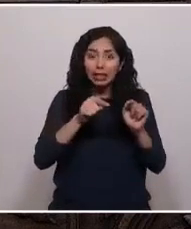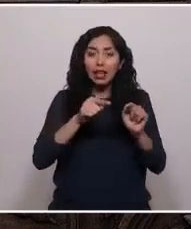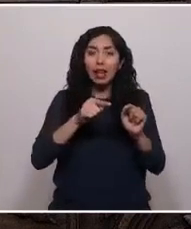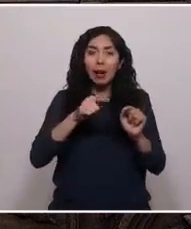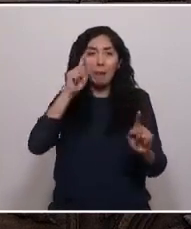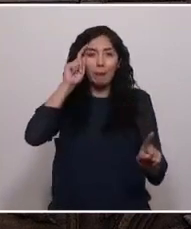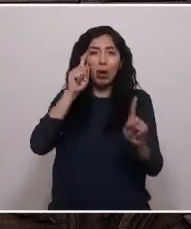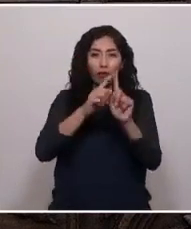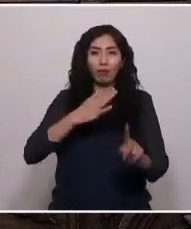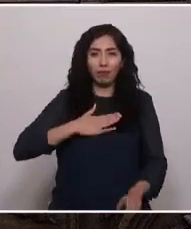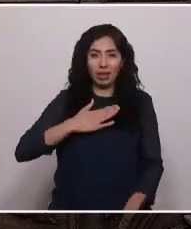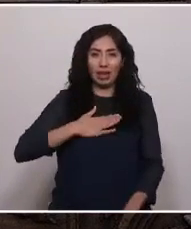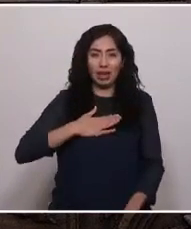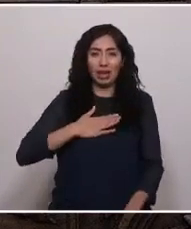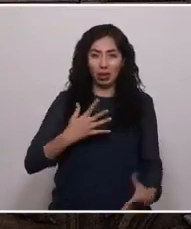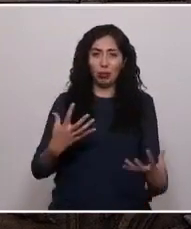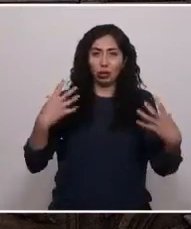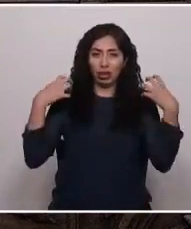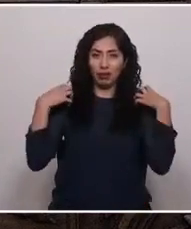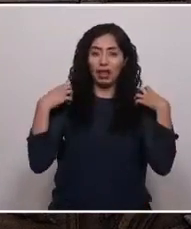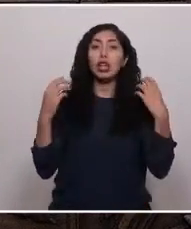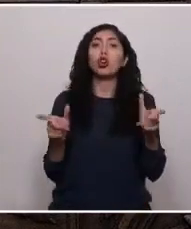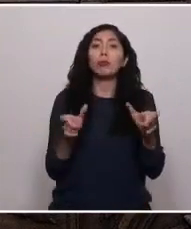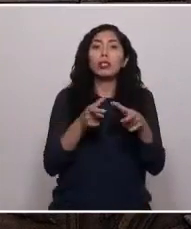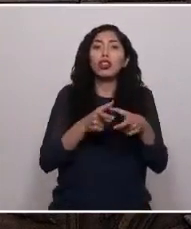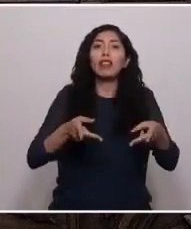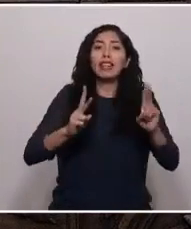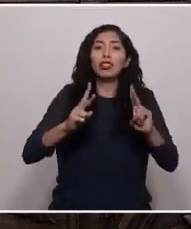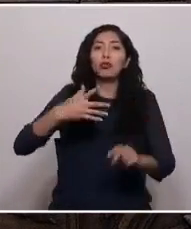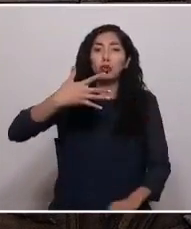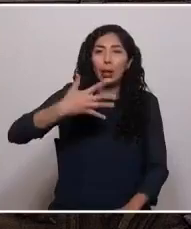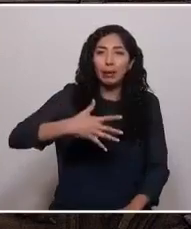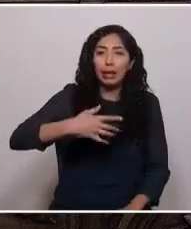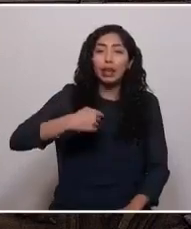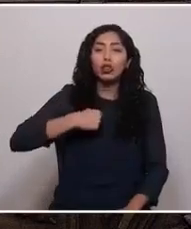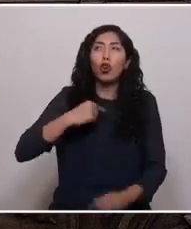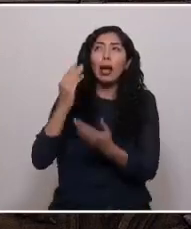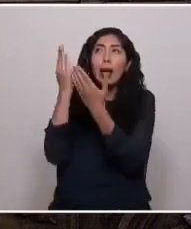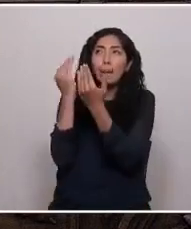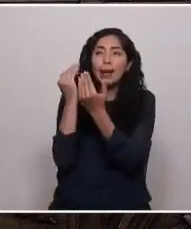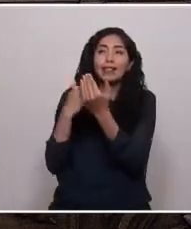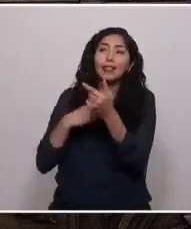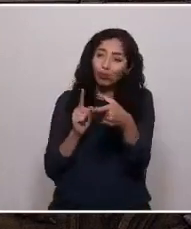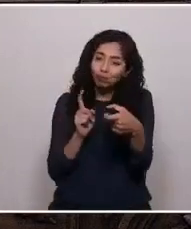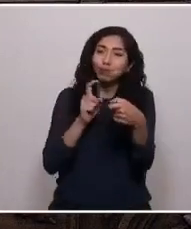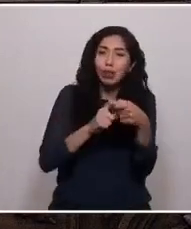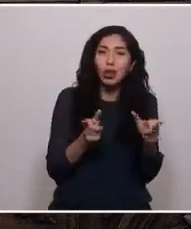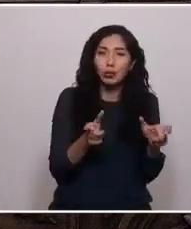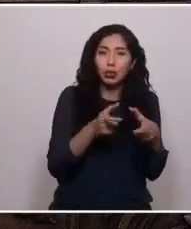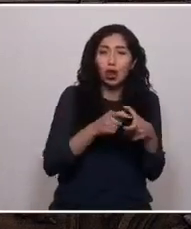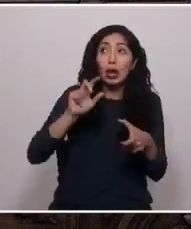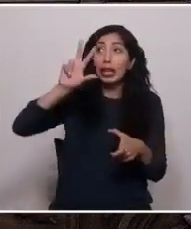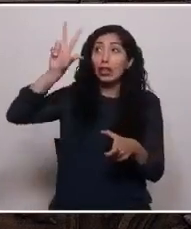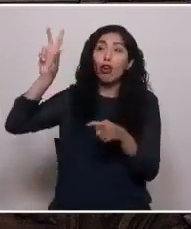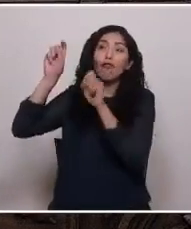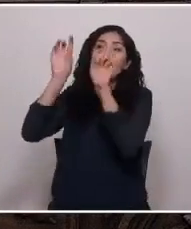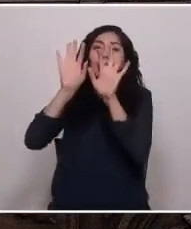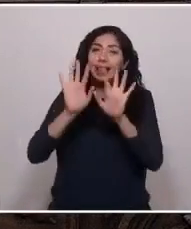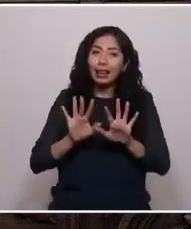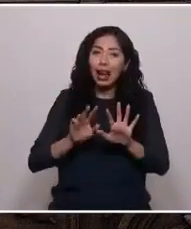comisión de derechos fundamentales la cual con gran esperanza íntegro que dios bendiga a nuestro país